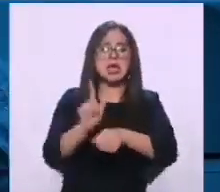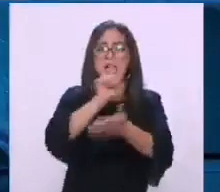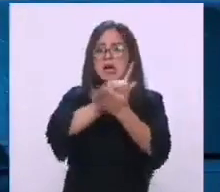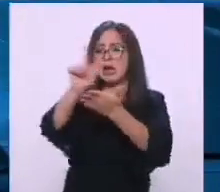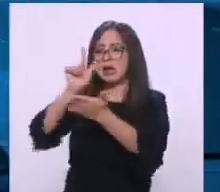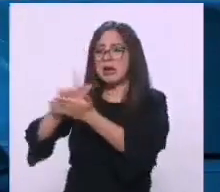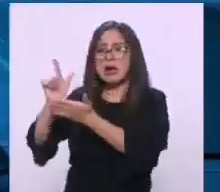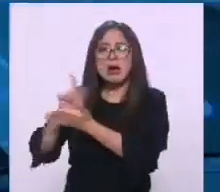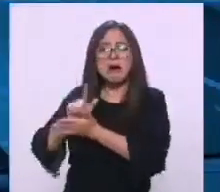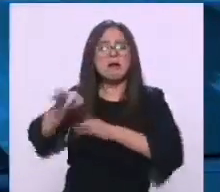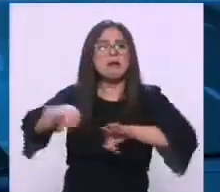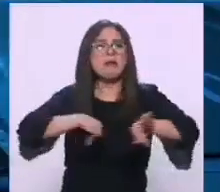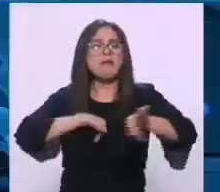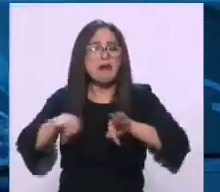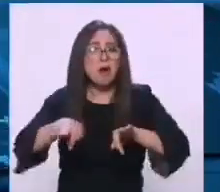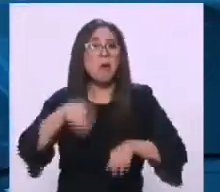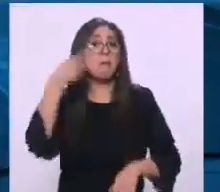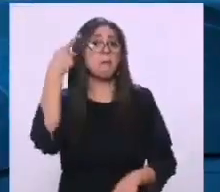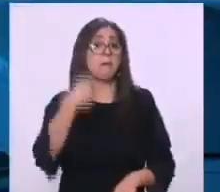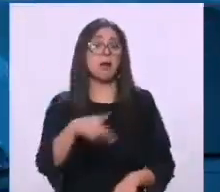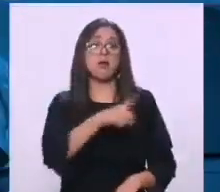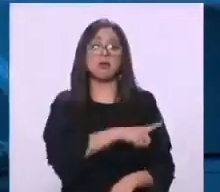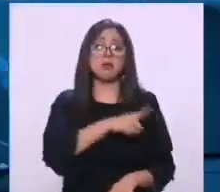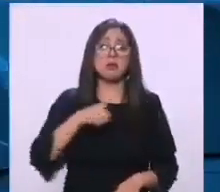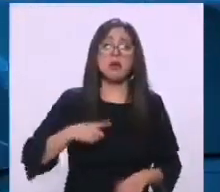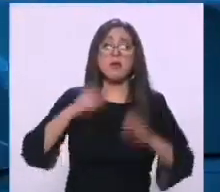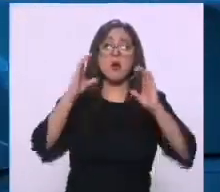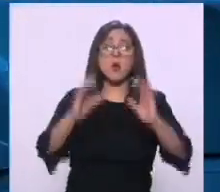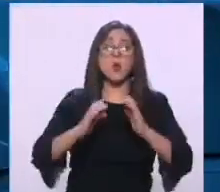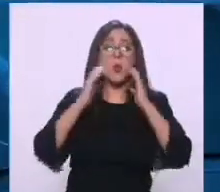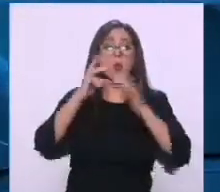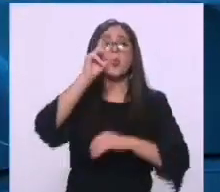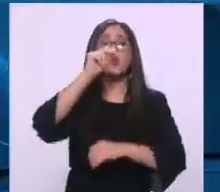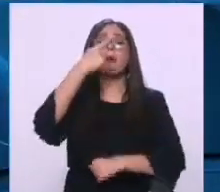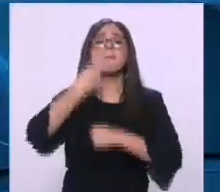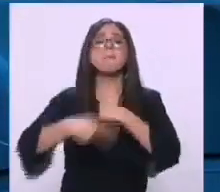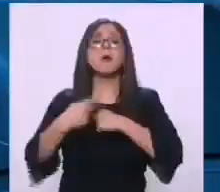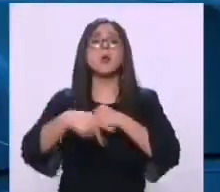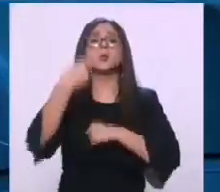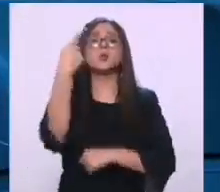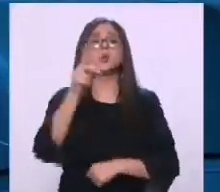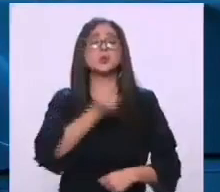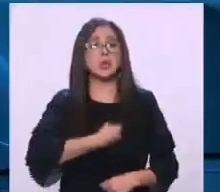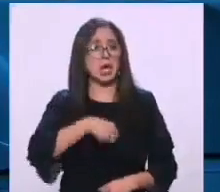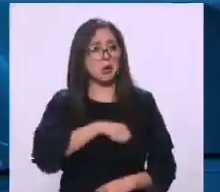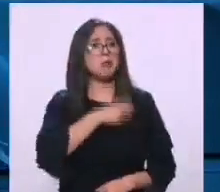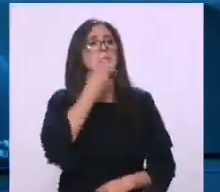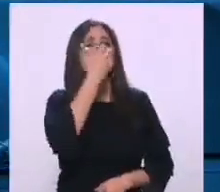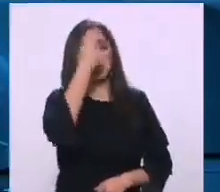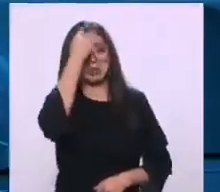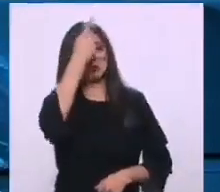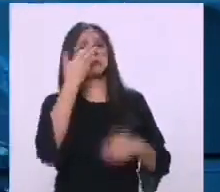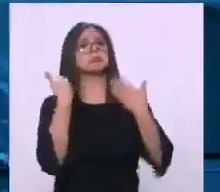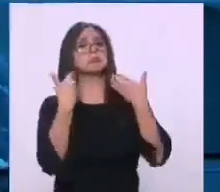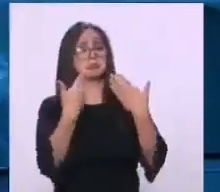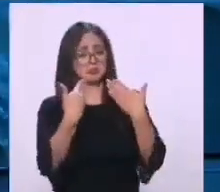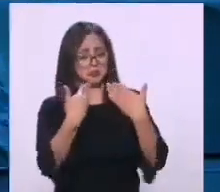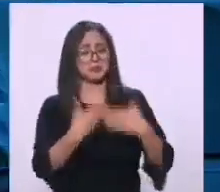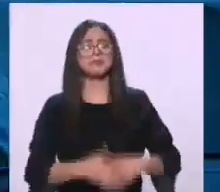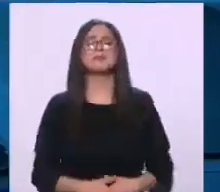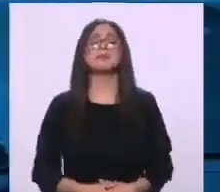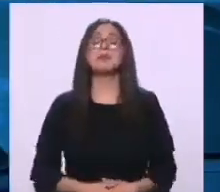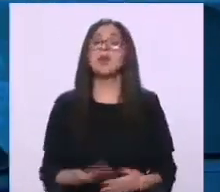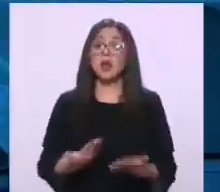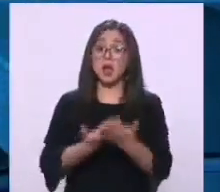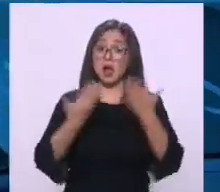por ejemplo, cuidando que ellos no corran riesgo, nos parece que es una buena idea. Ahora, en el caso de los Estados Unidos, bueno, pues